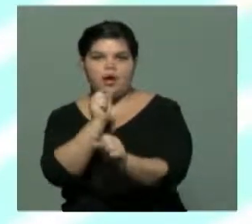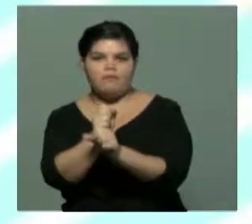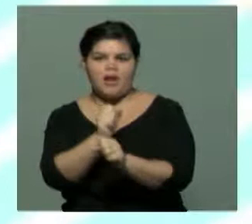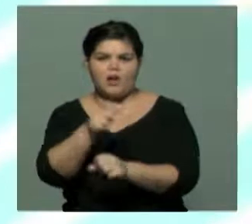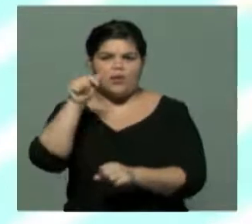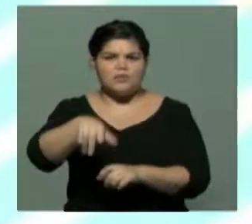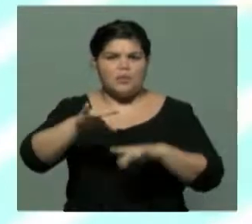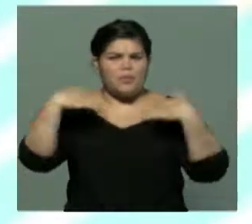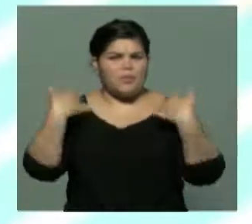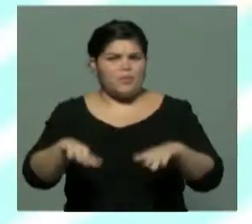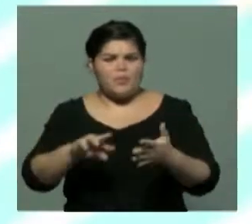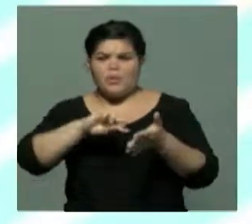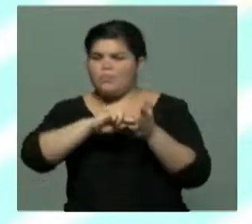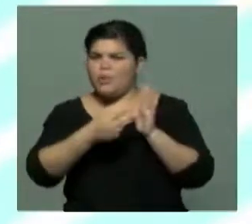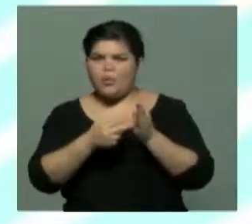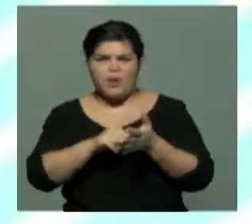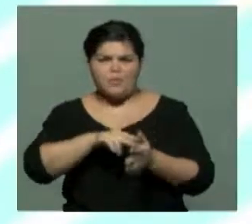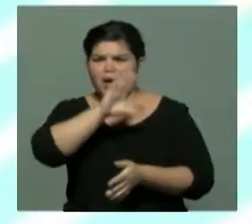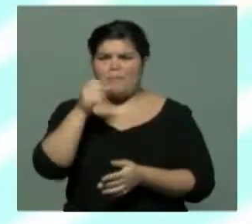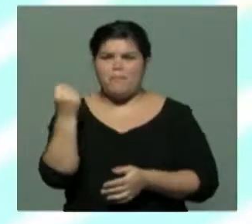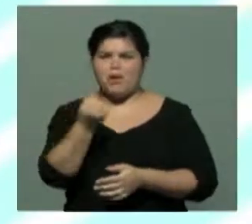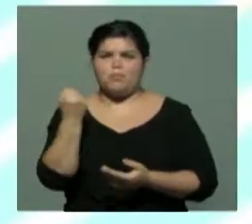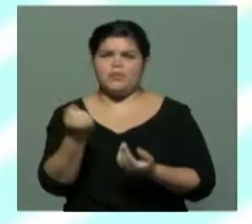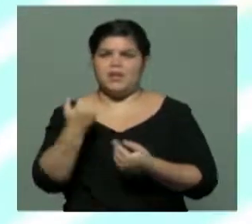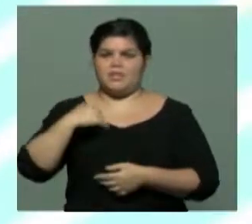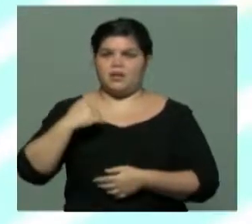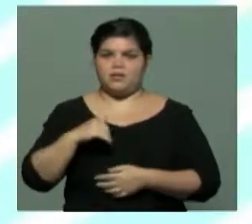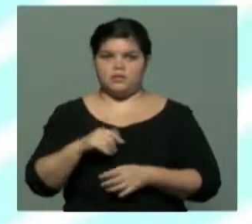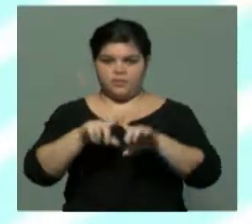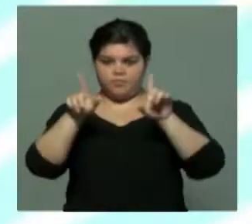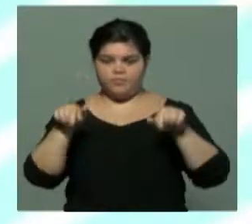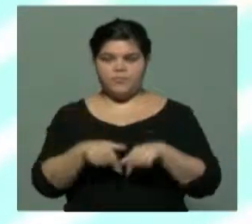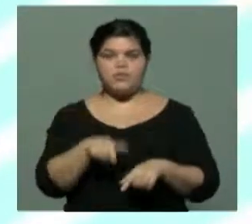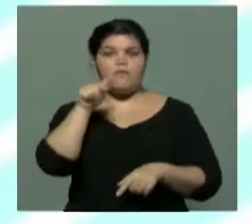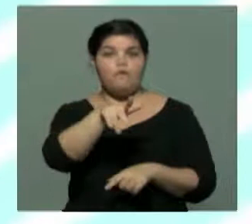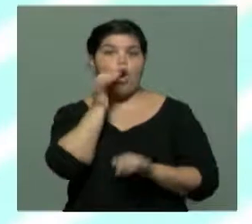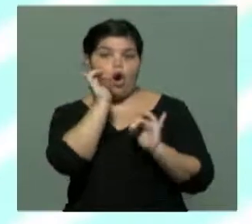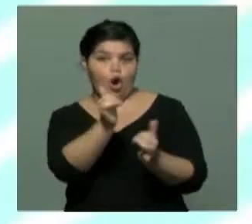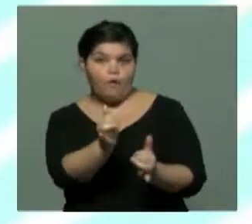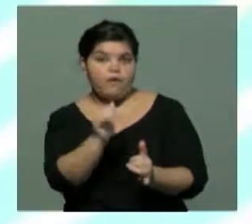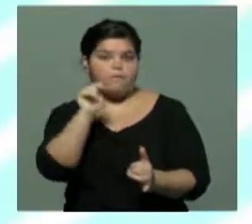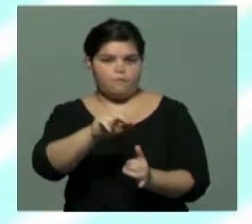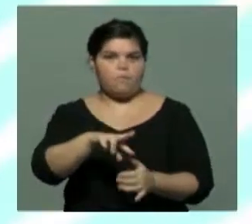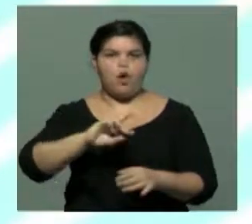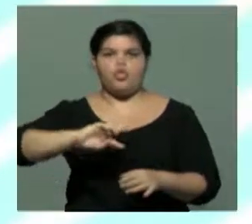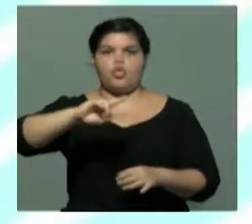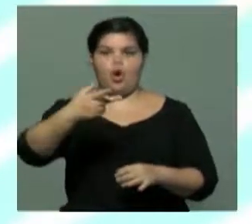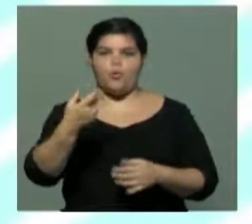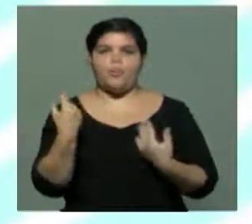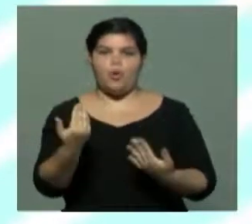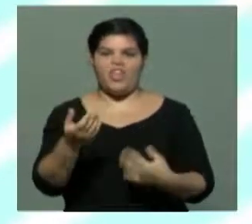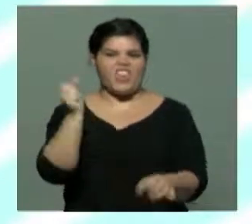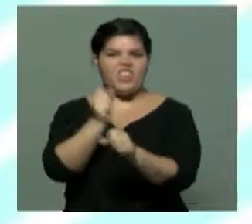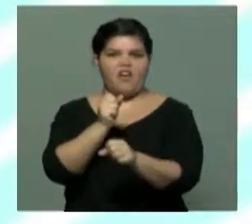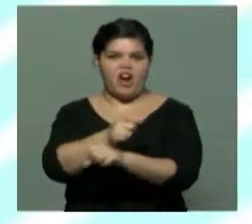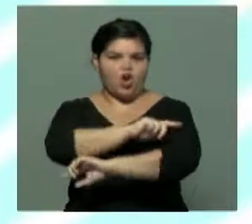uno de los problemas centrales en la Argentina. Lo que dice la gráfica, si sos joven tenés el doble de chances de estar desocupado.